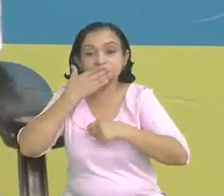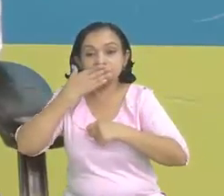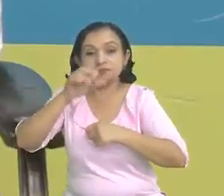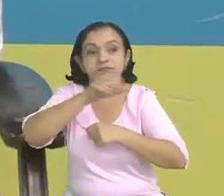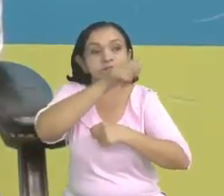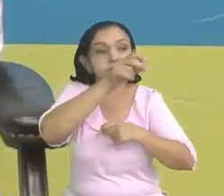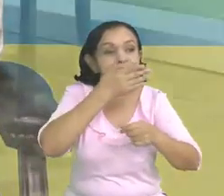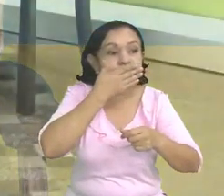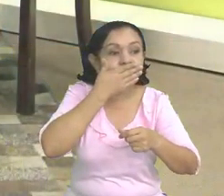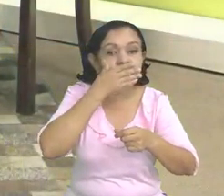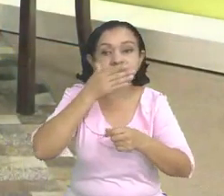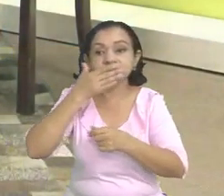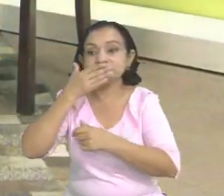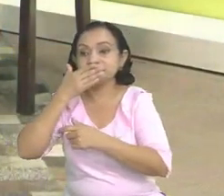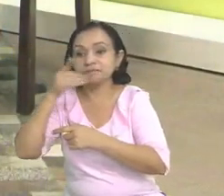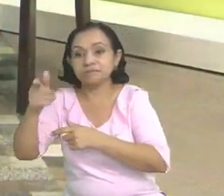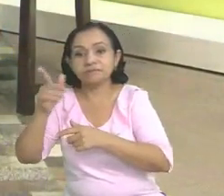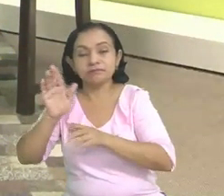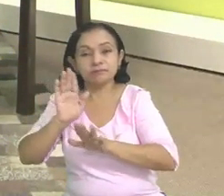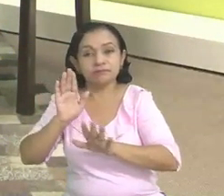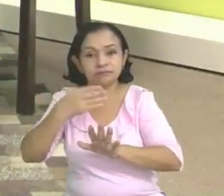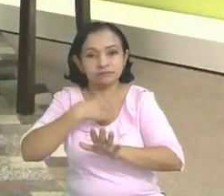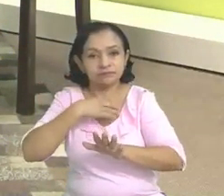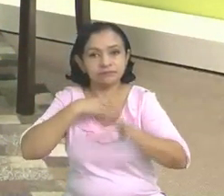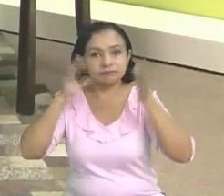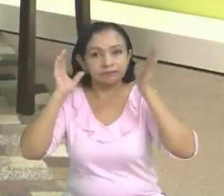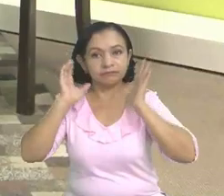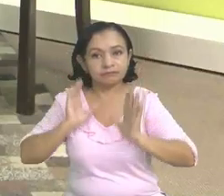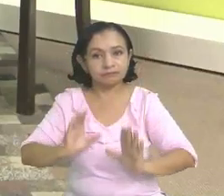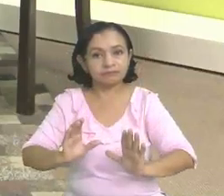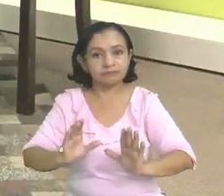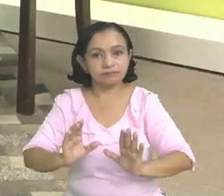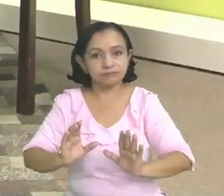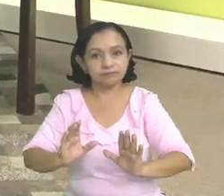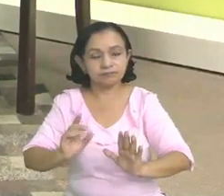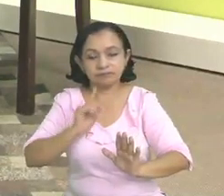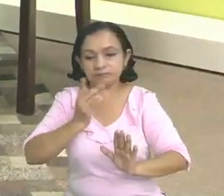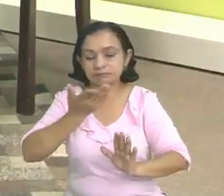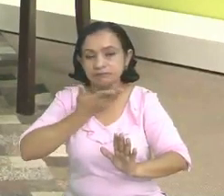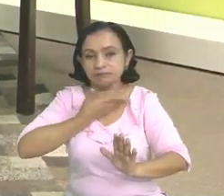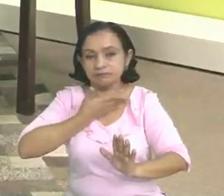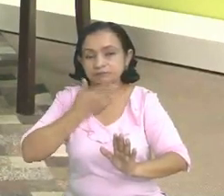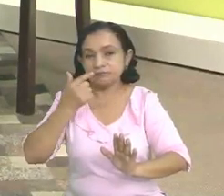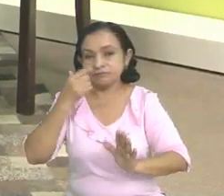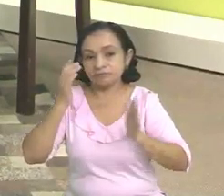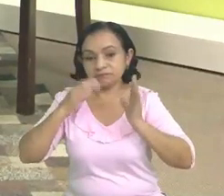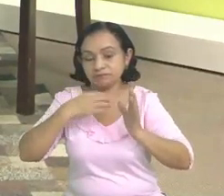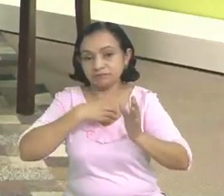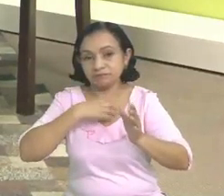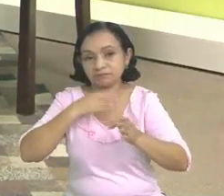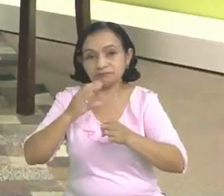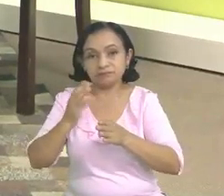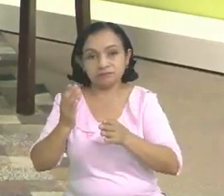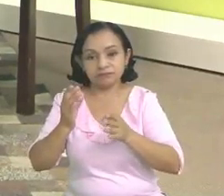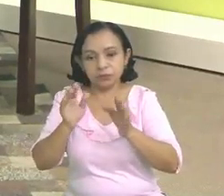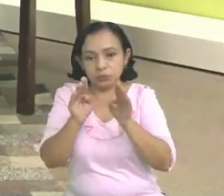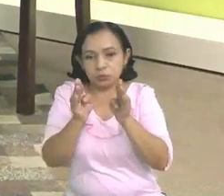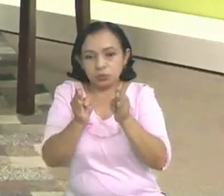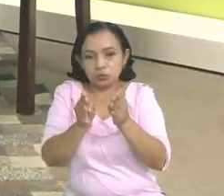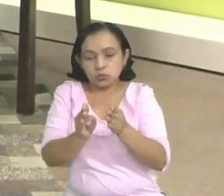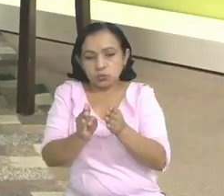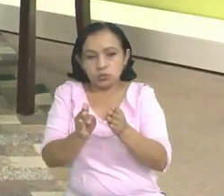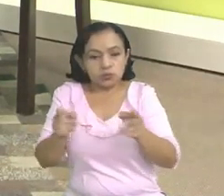a veces también por ese concepto de autoimagen, que de pronto somos muy rígidos y si no es así, no me gusta. Y si no tengo la mejor cintura, ya no me